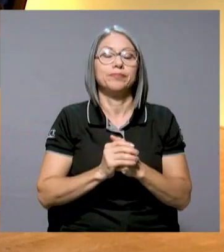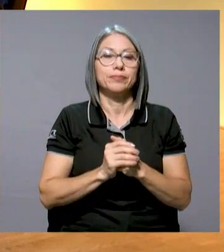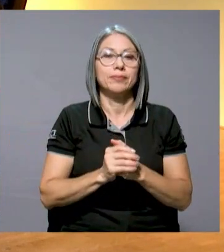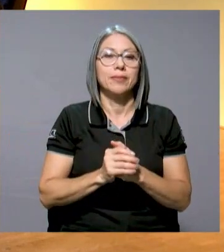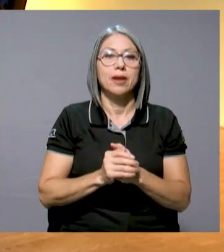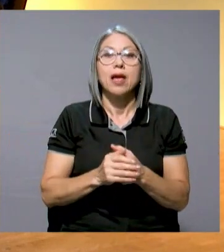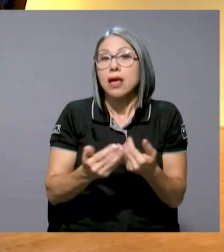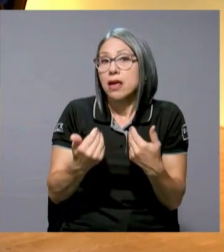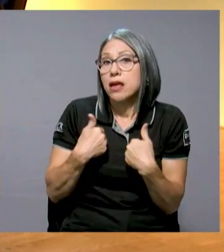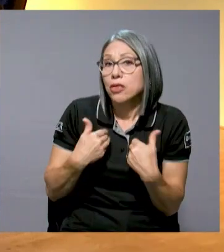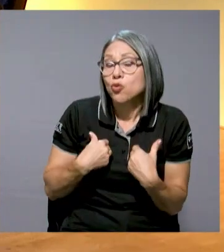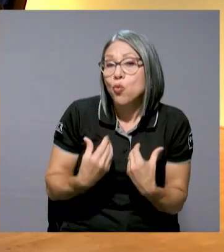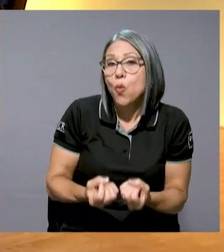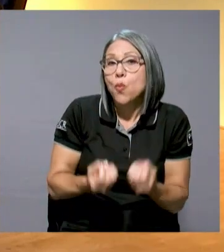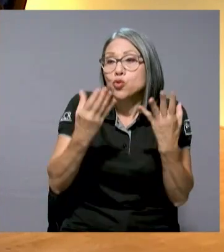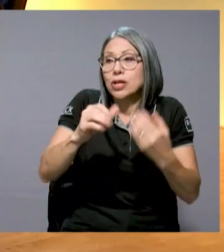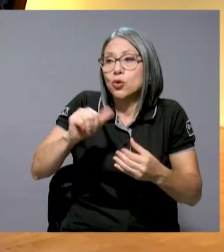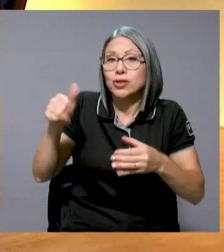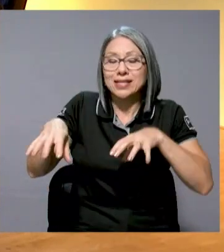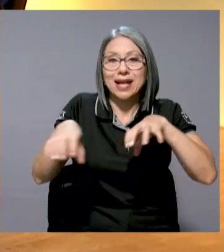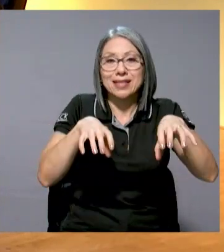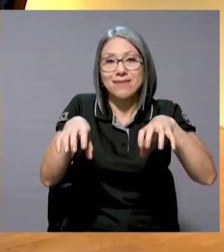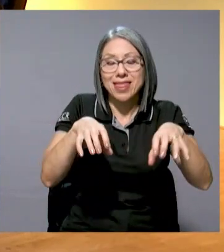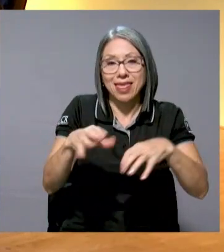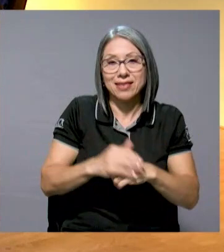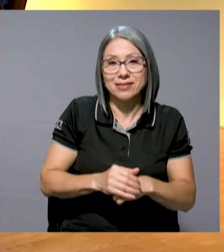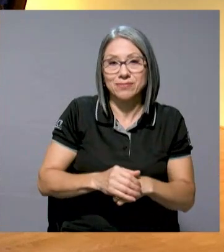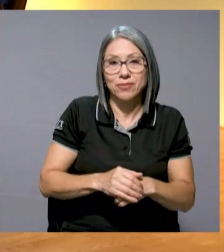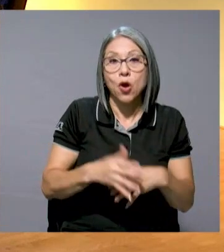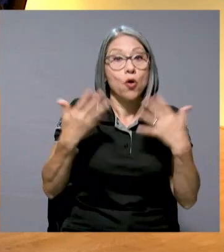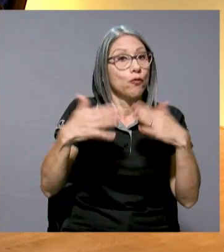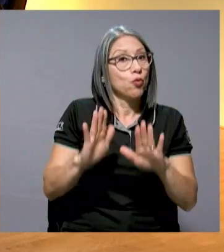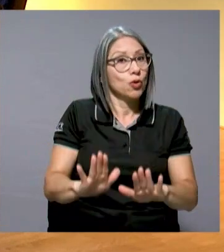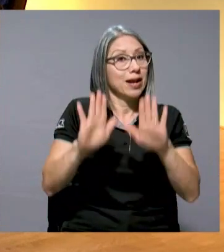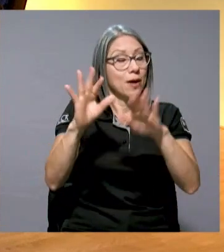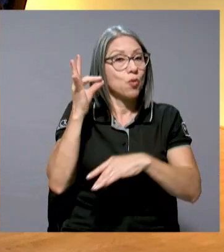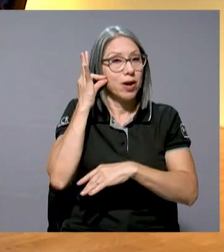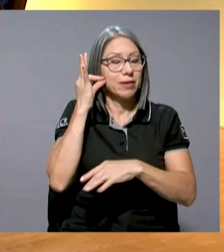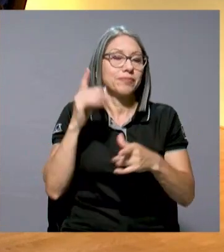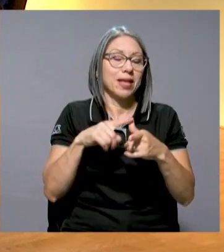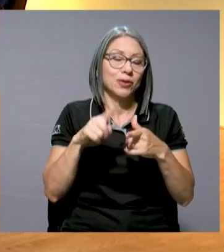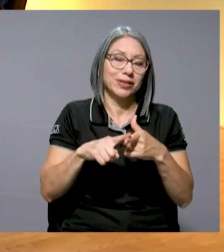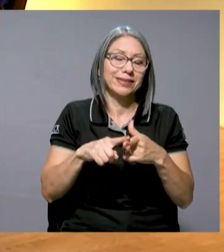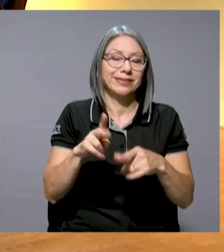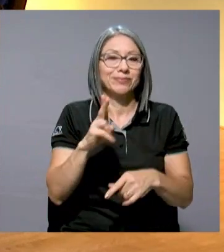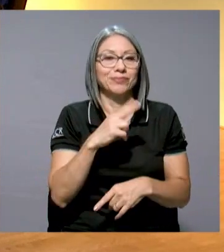y que tuvo muchas otras actividades. Y fue una gran mujer, de manera que hemos tenido,